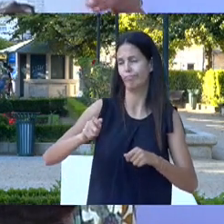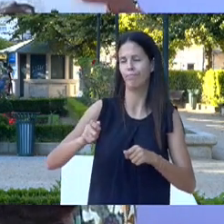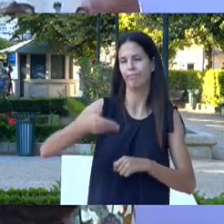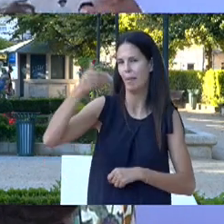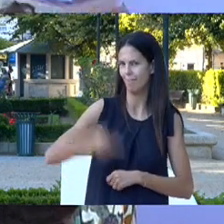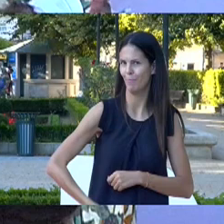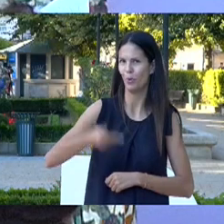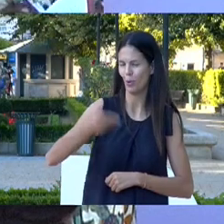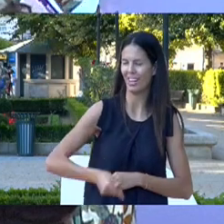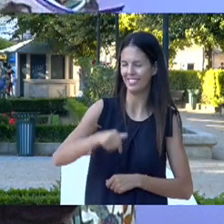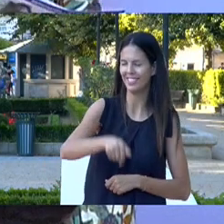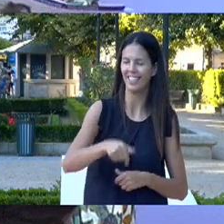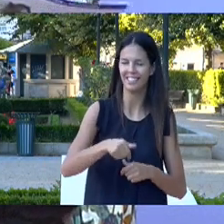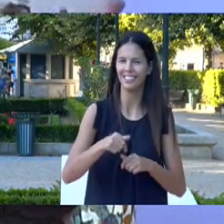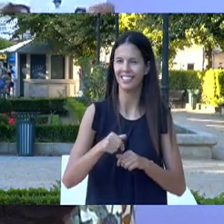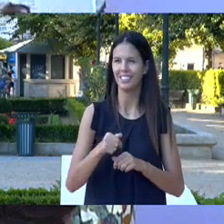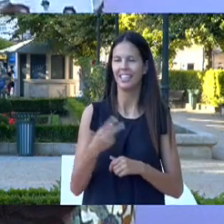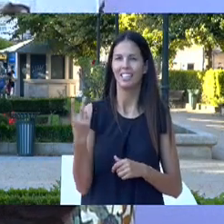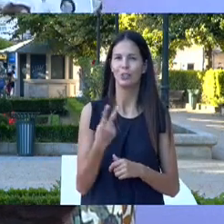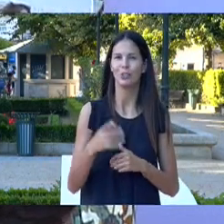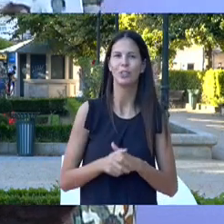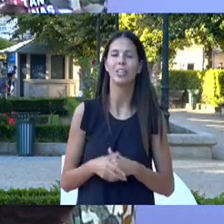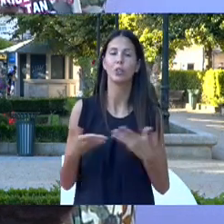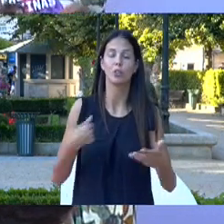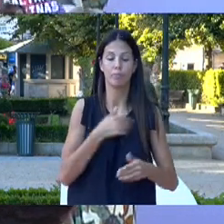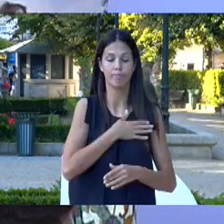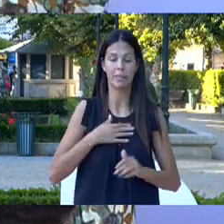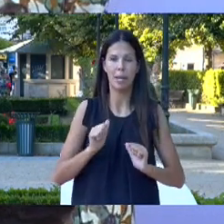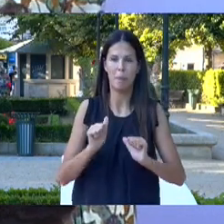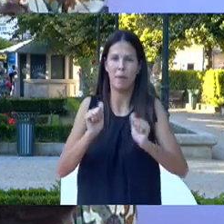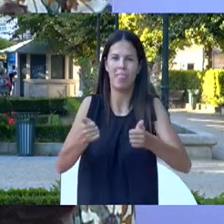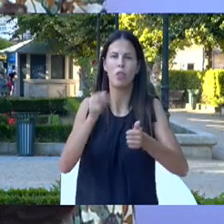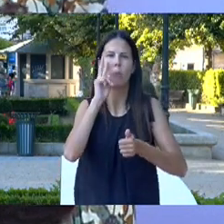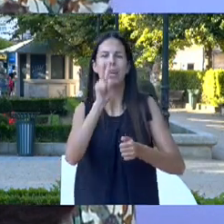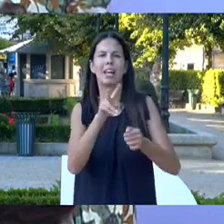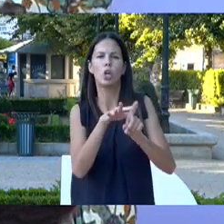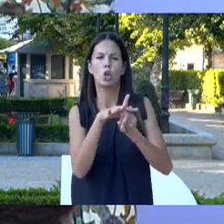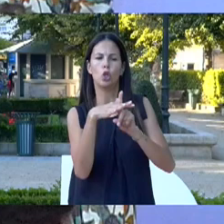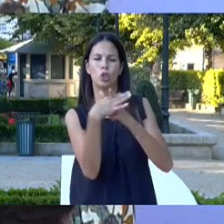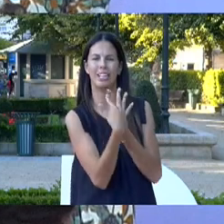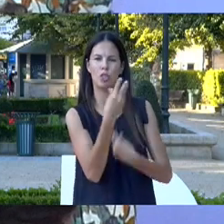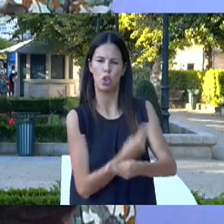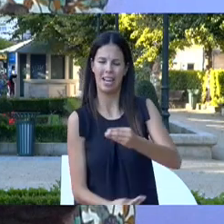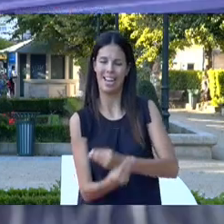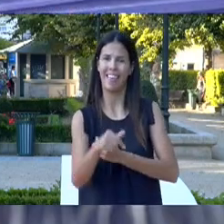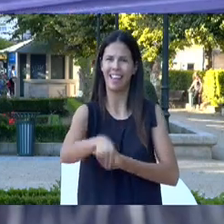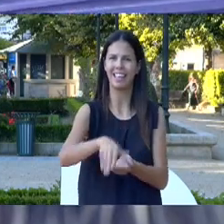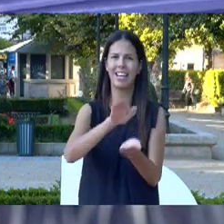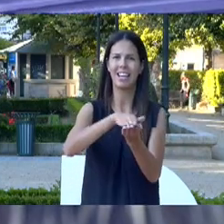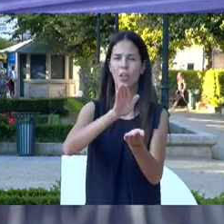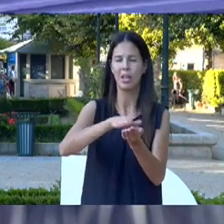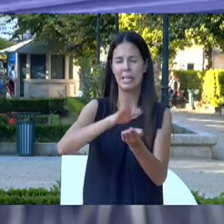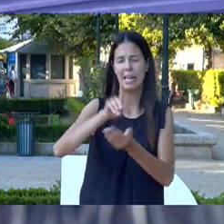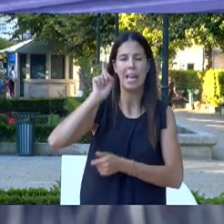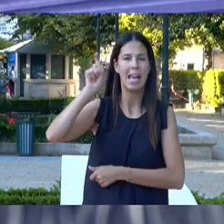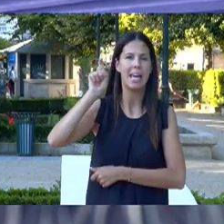aquí importantes, e eu quero comenzar contextualizando o momento no que nace aquí en Redondela Ernestina